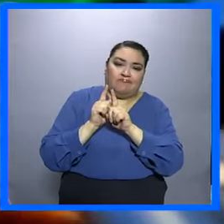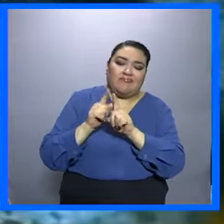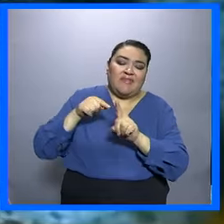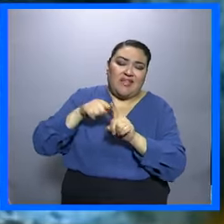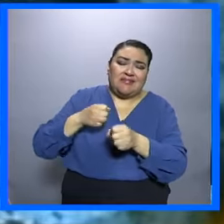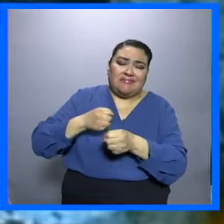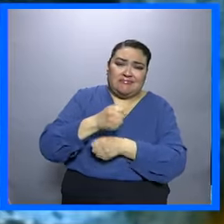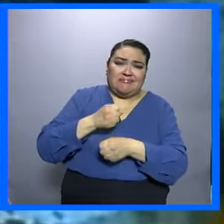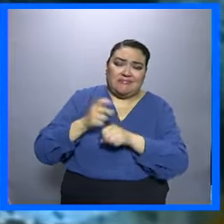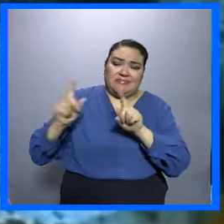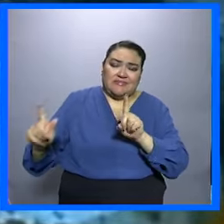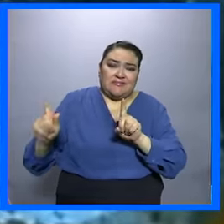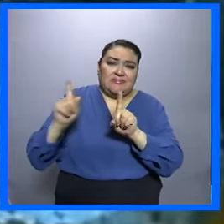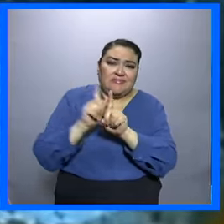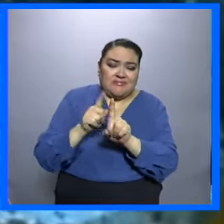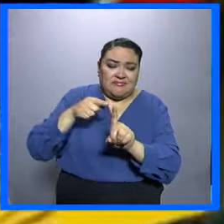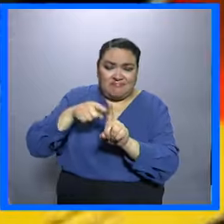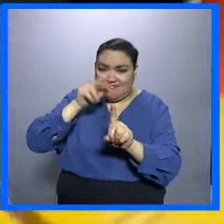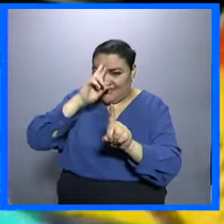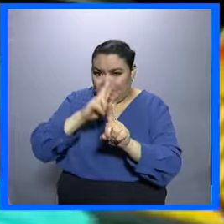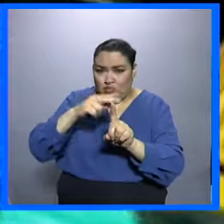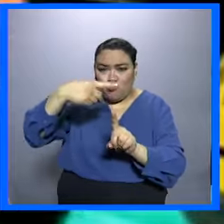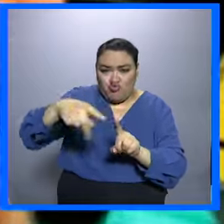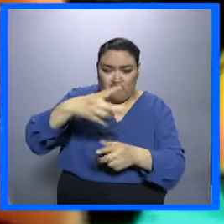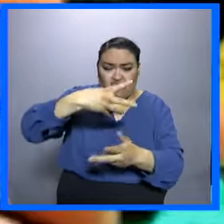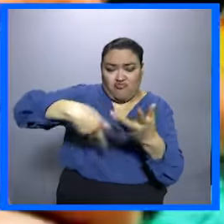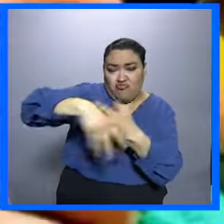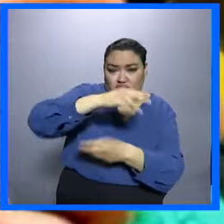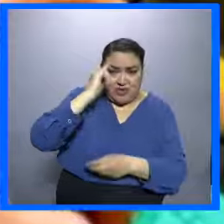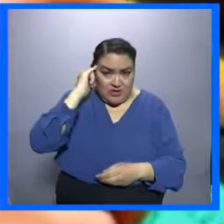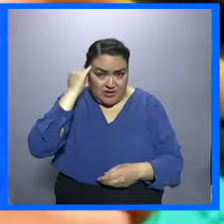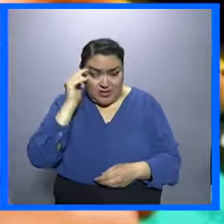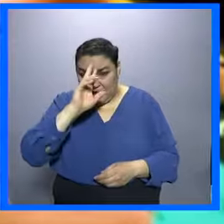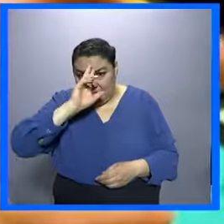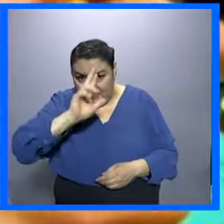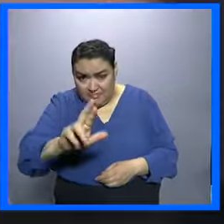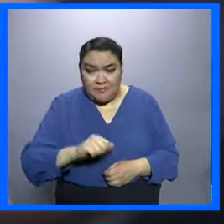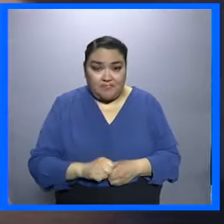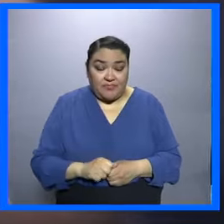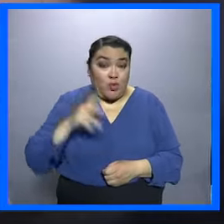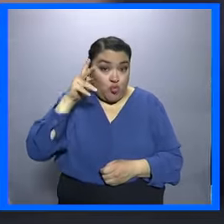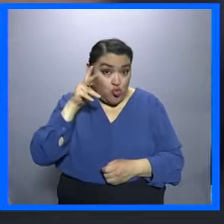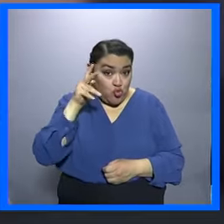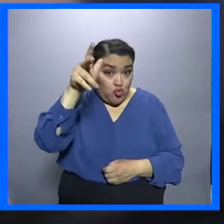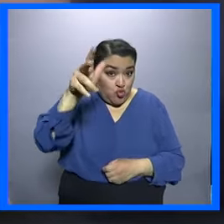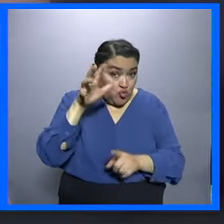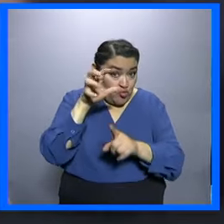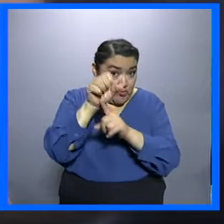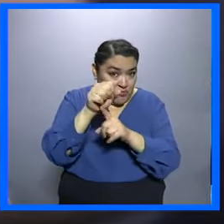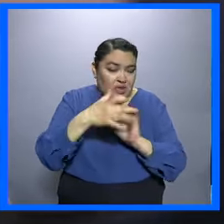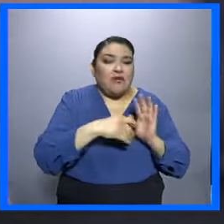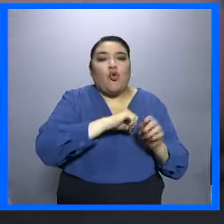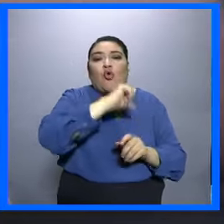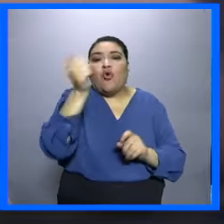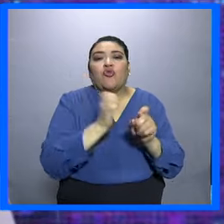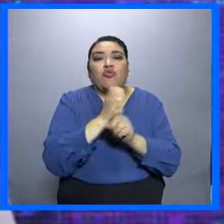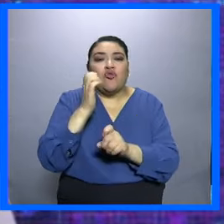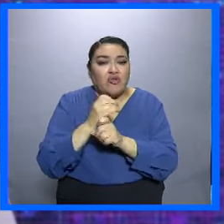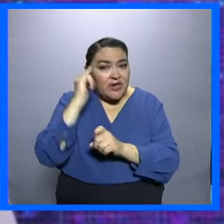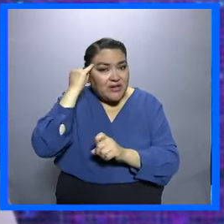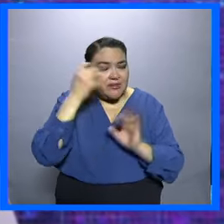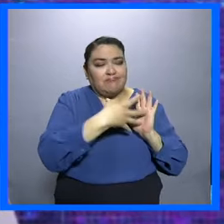violencia digital respetando sus formas locales de organización. La meta a largo plazo será replicarlo en otras comunidades